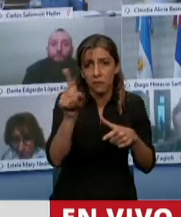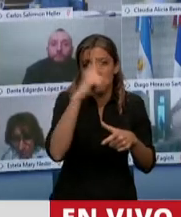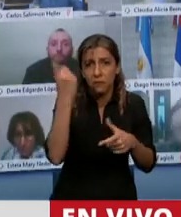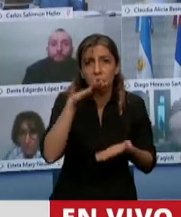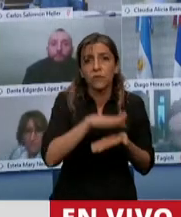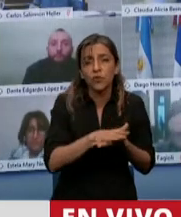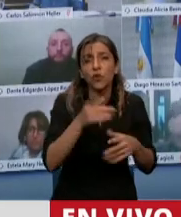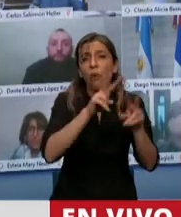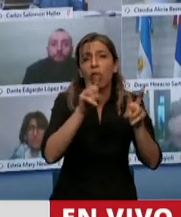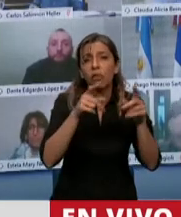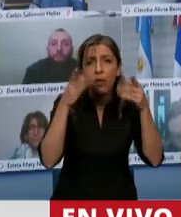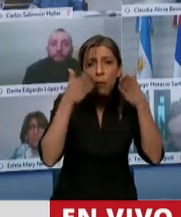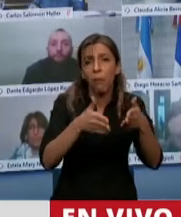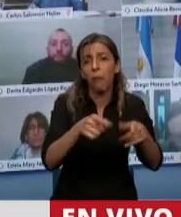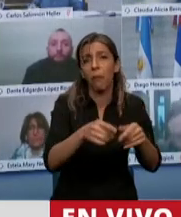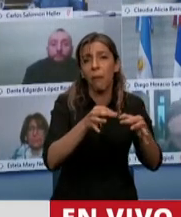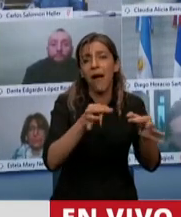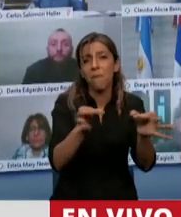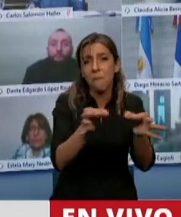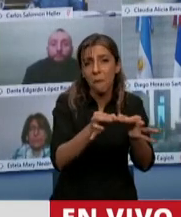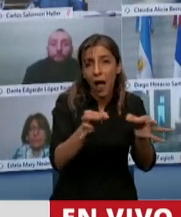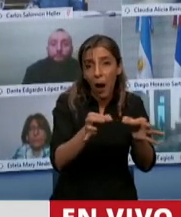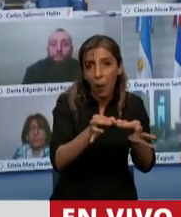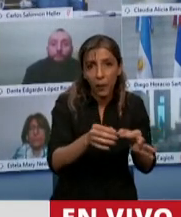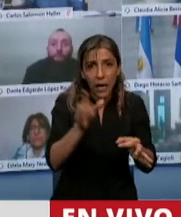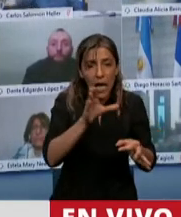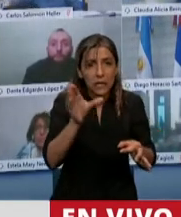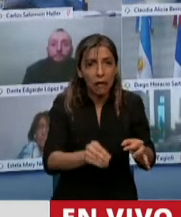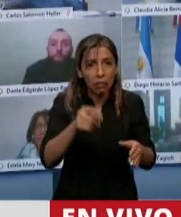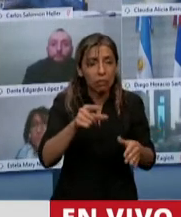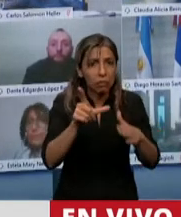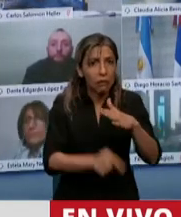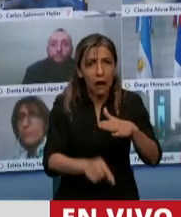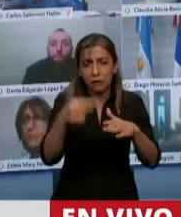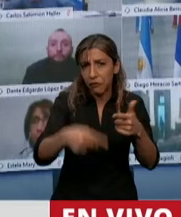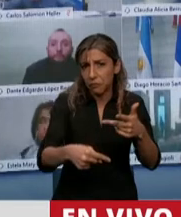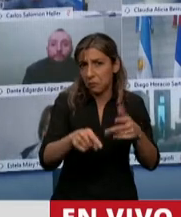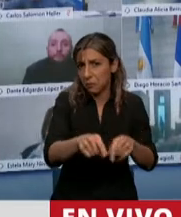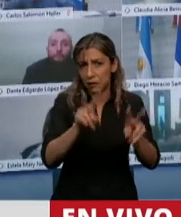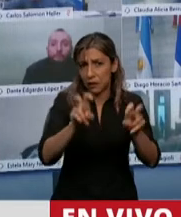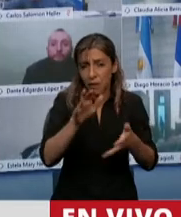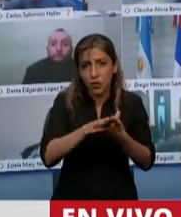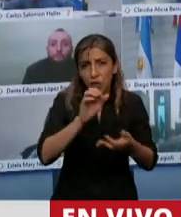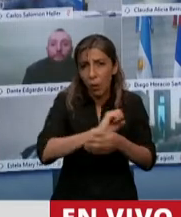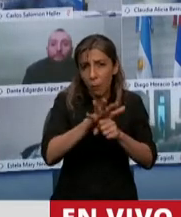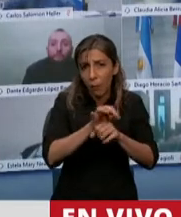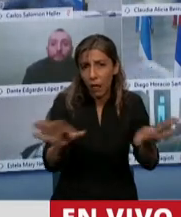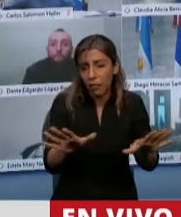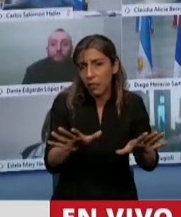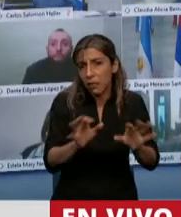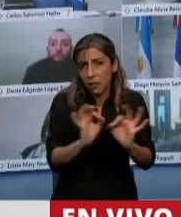asuntos de Malvinas, Antártida, Atlántico Sur, que no era un tema específicamente de la pandemia. Nosotros tratamos